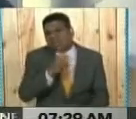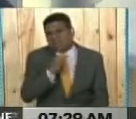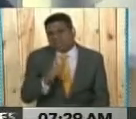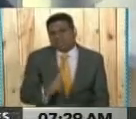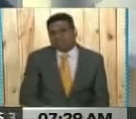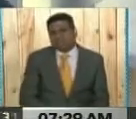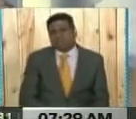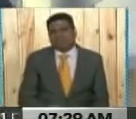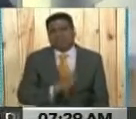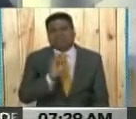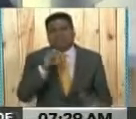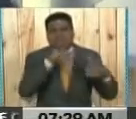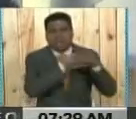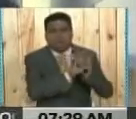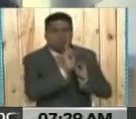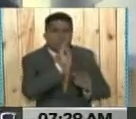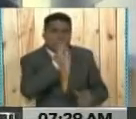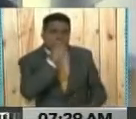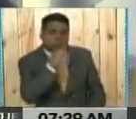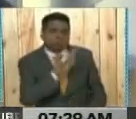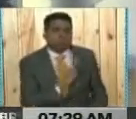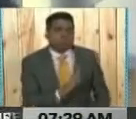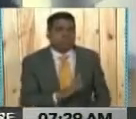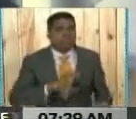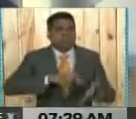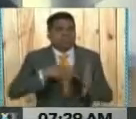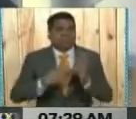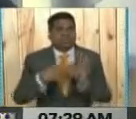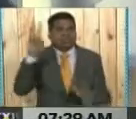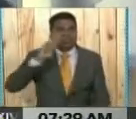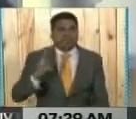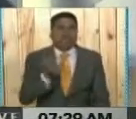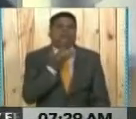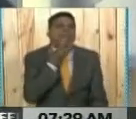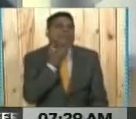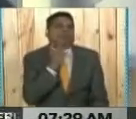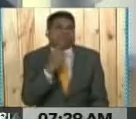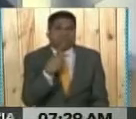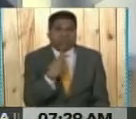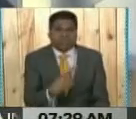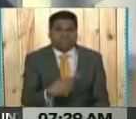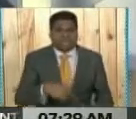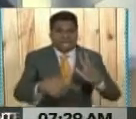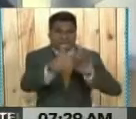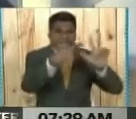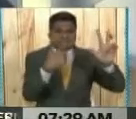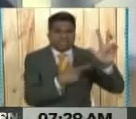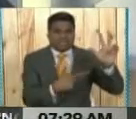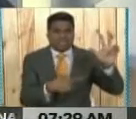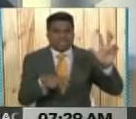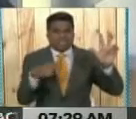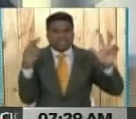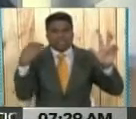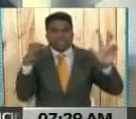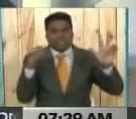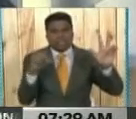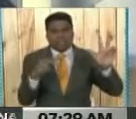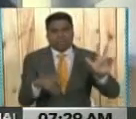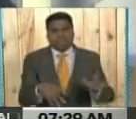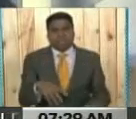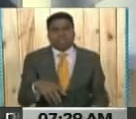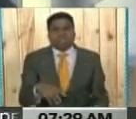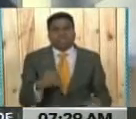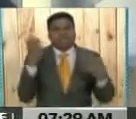el punto de vista de la totalidad de lo que significa Venezuela. Sí te puedo decir que en noviembre, el 3, empieza la Feria Internacional del Libro y